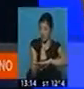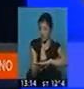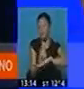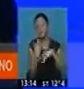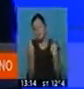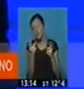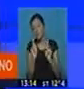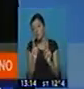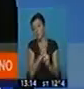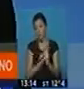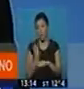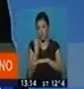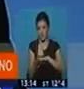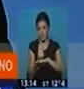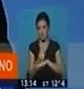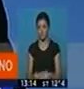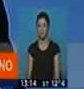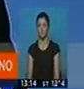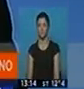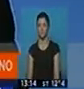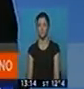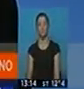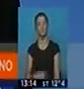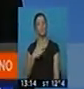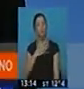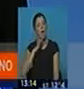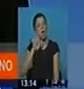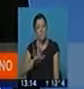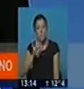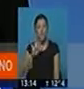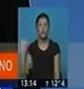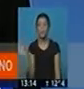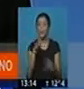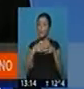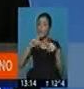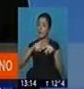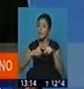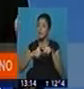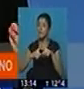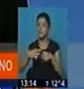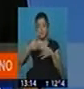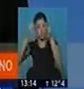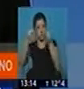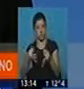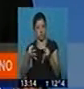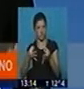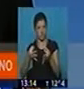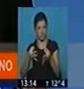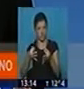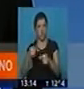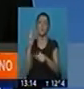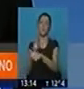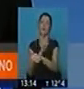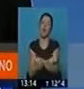minoría. Yo espero que por parte de todos haya la generosidad y la altura de miras y que evitemos